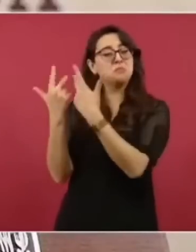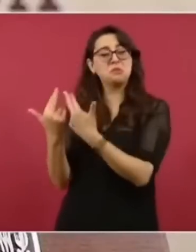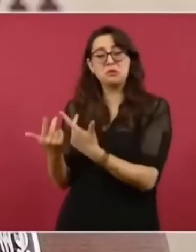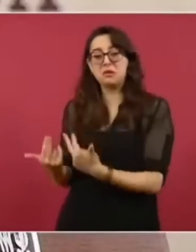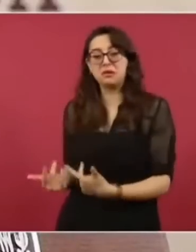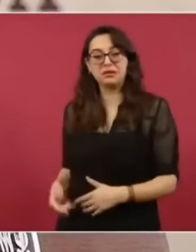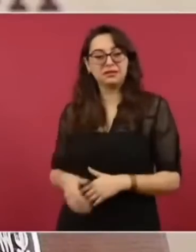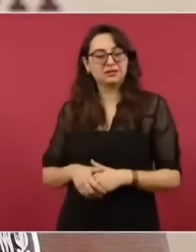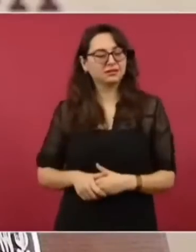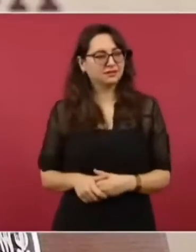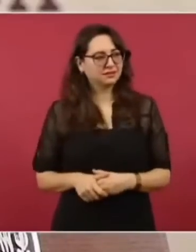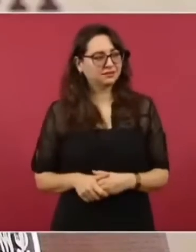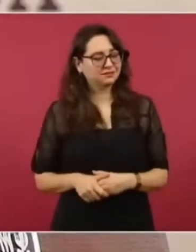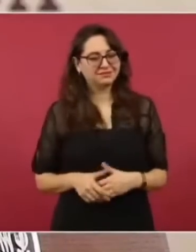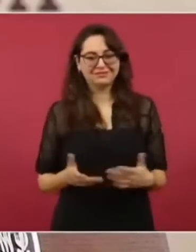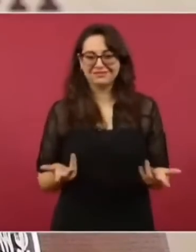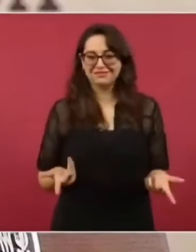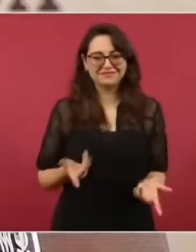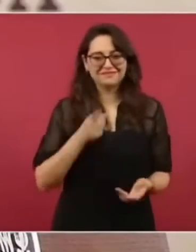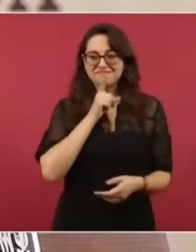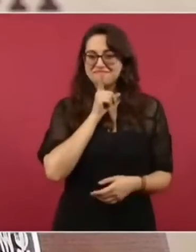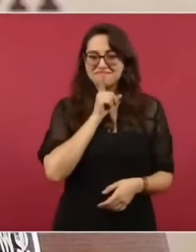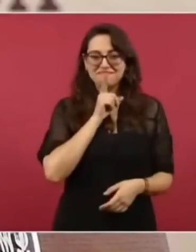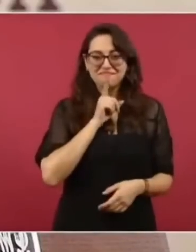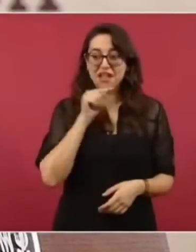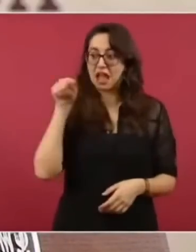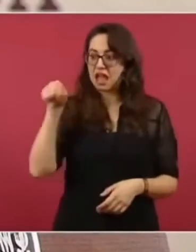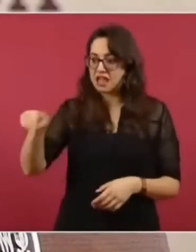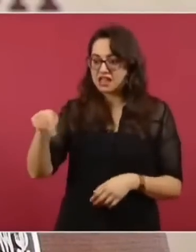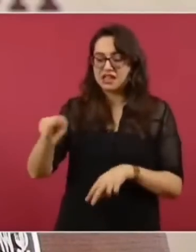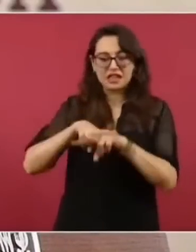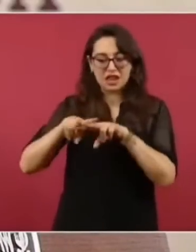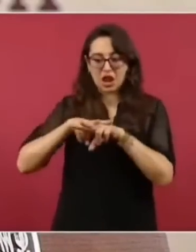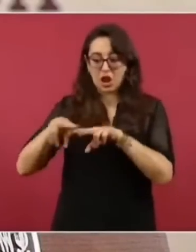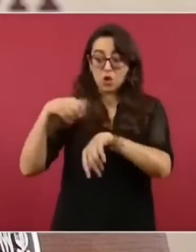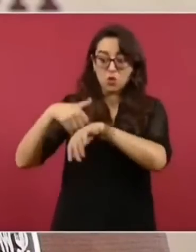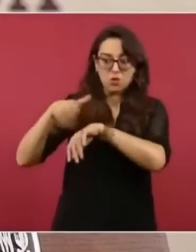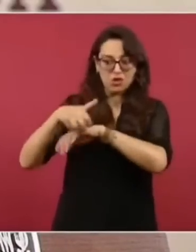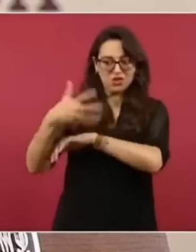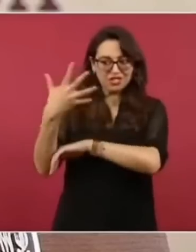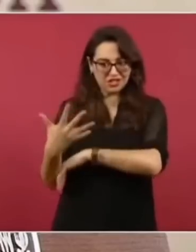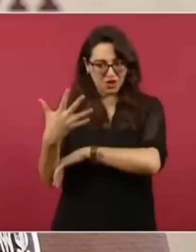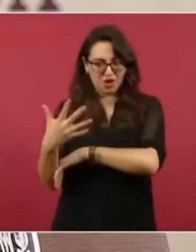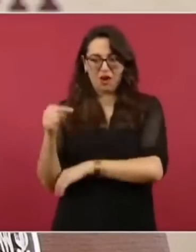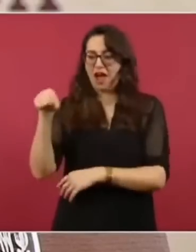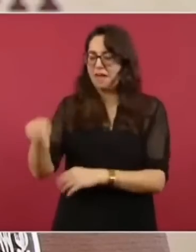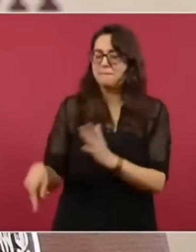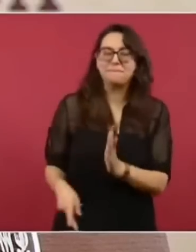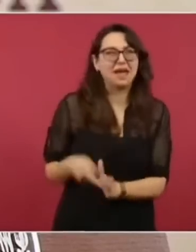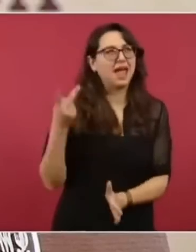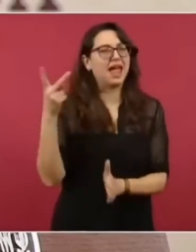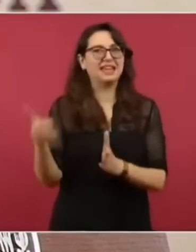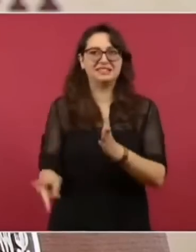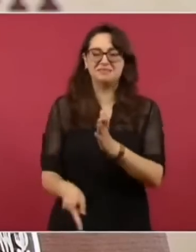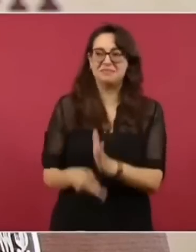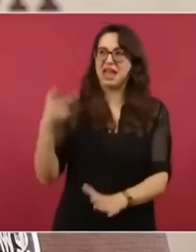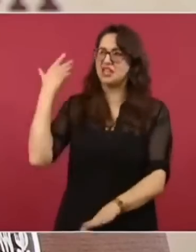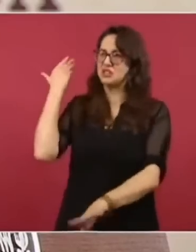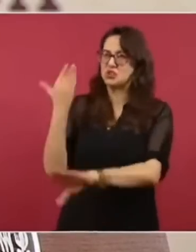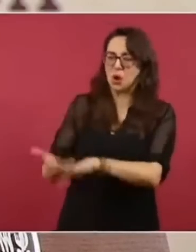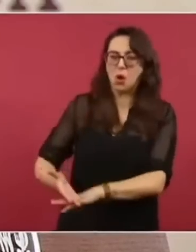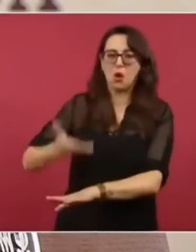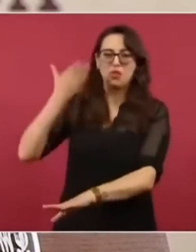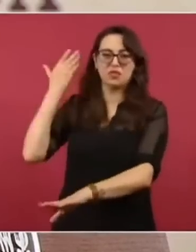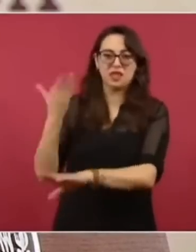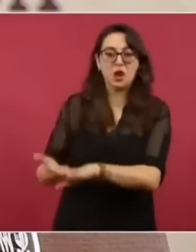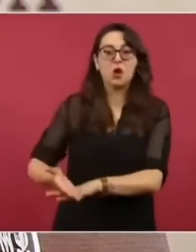este tramo del Tren Maya ha sido blanco de grandes cantidades de amparos e intentos de boicot, pues grandes